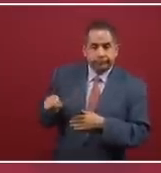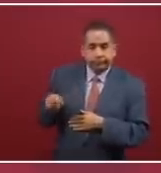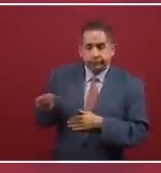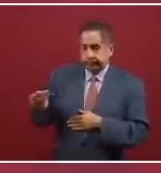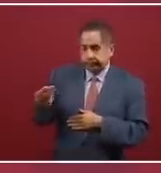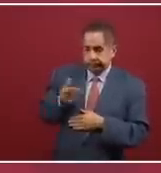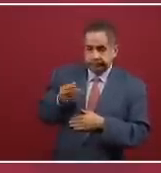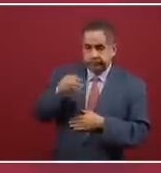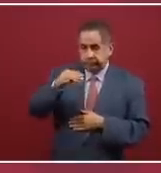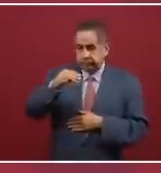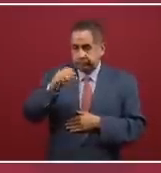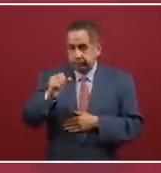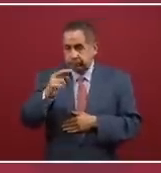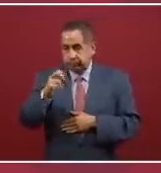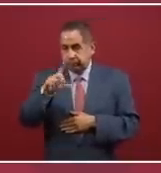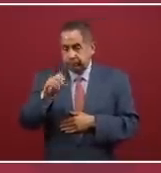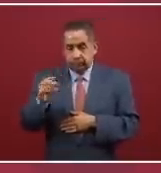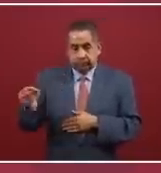barceló